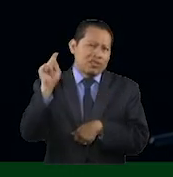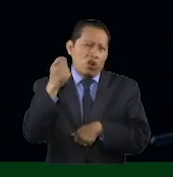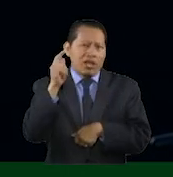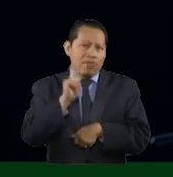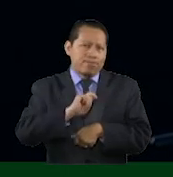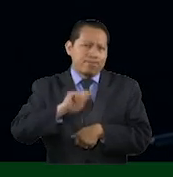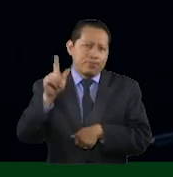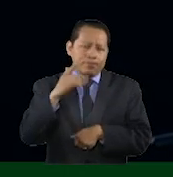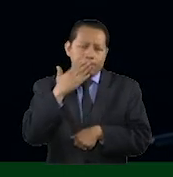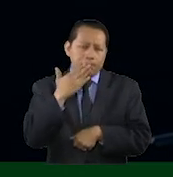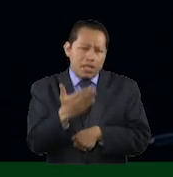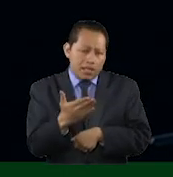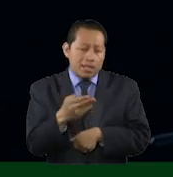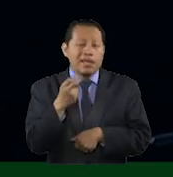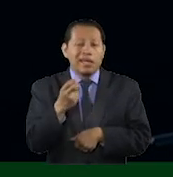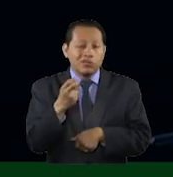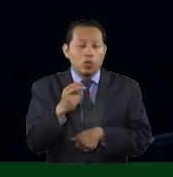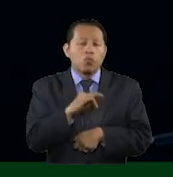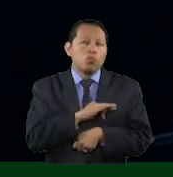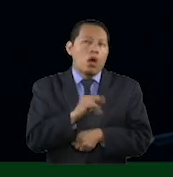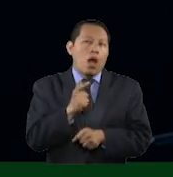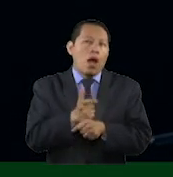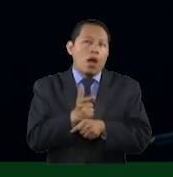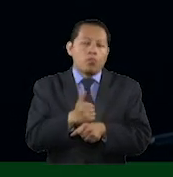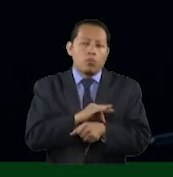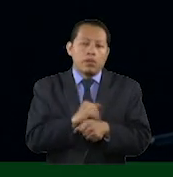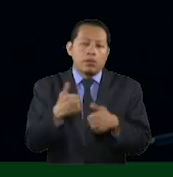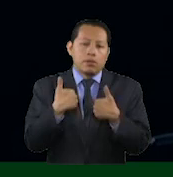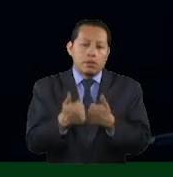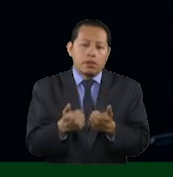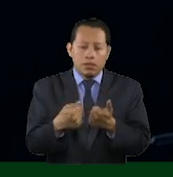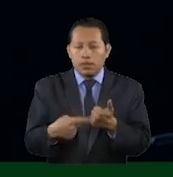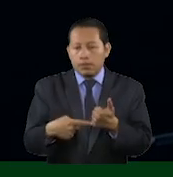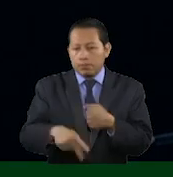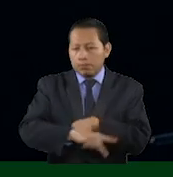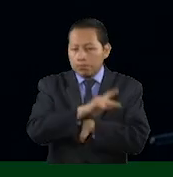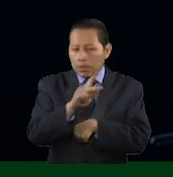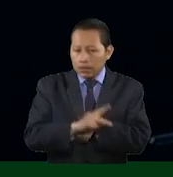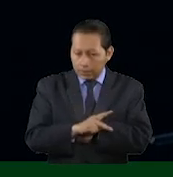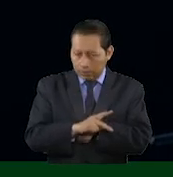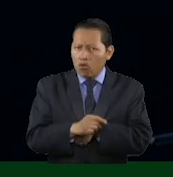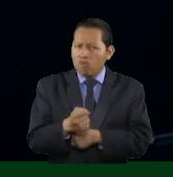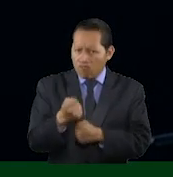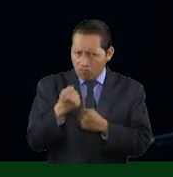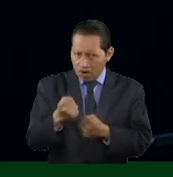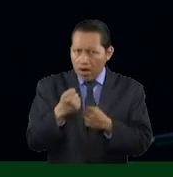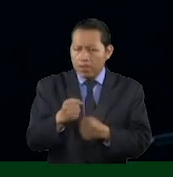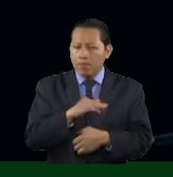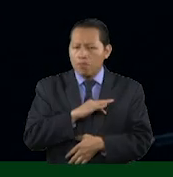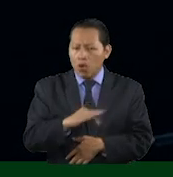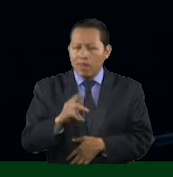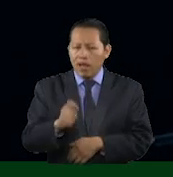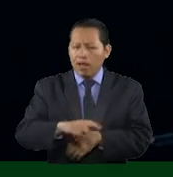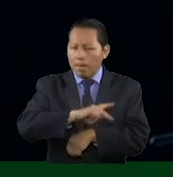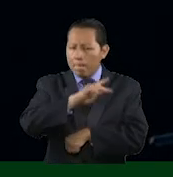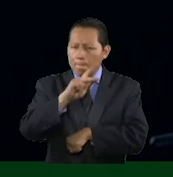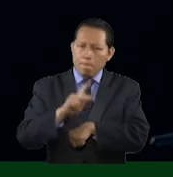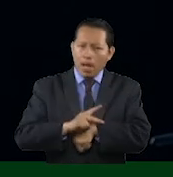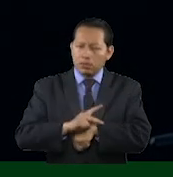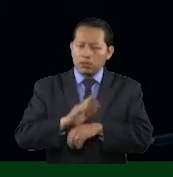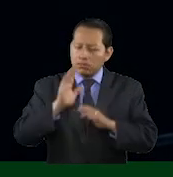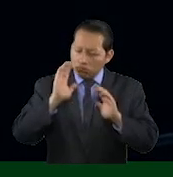lleva a comprender la magnitud que nuestro país tiene. Somos un país que ha